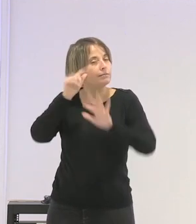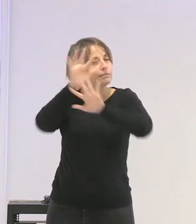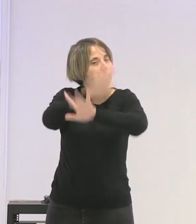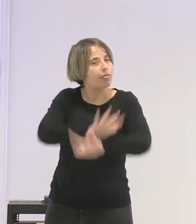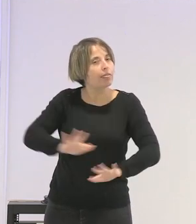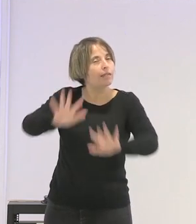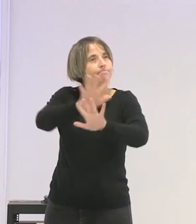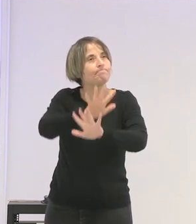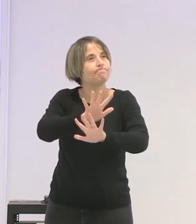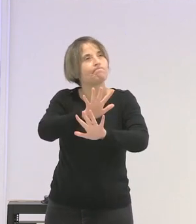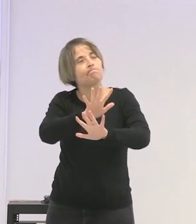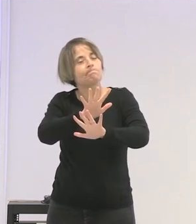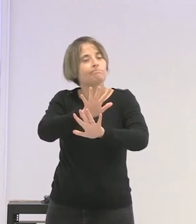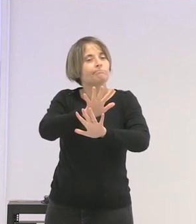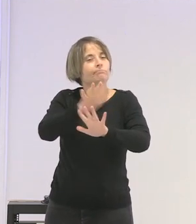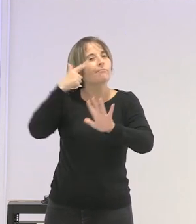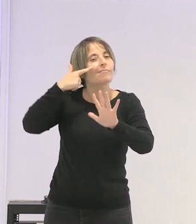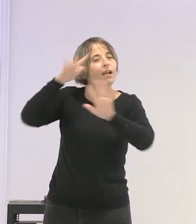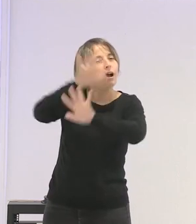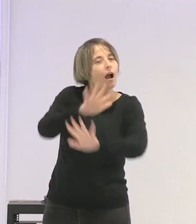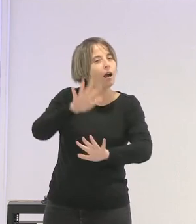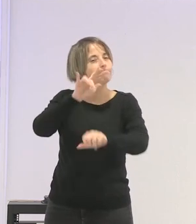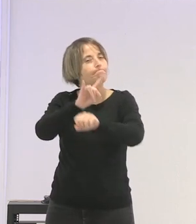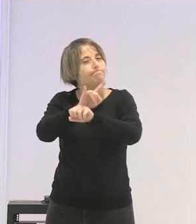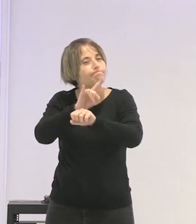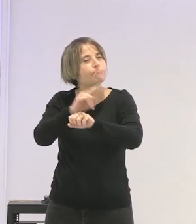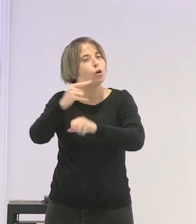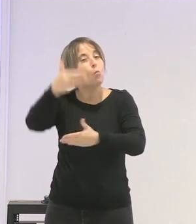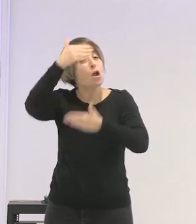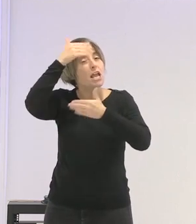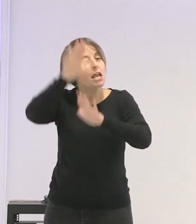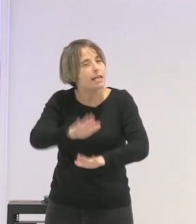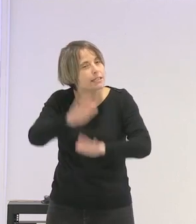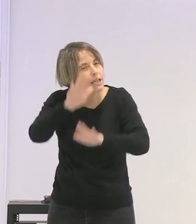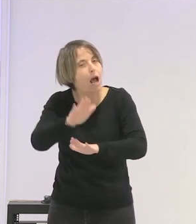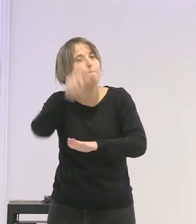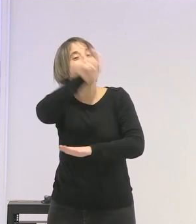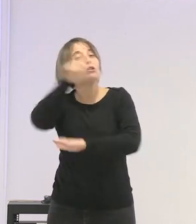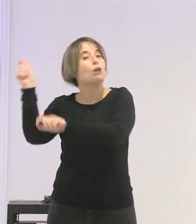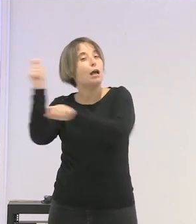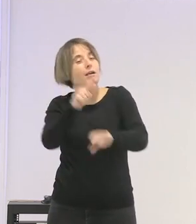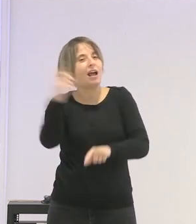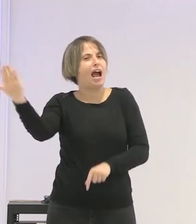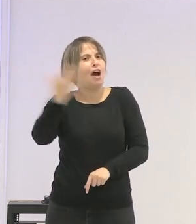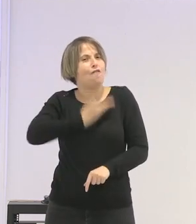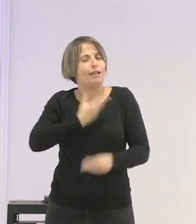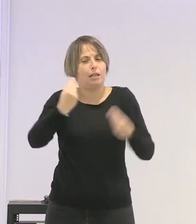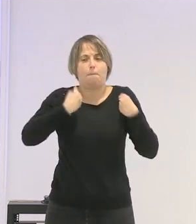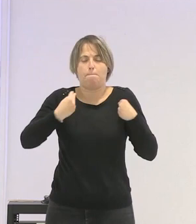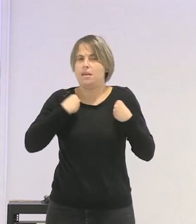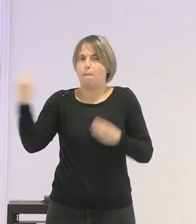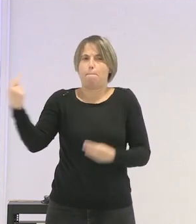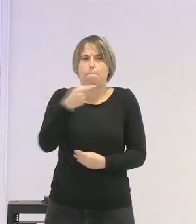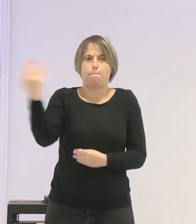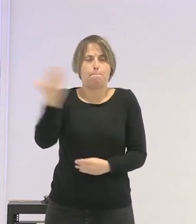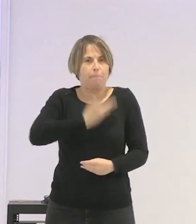digamos, tratar de definir que es el Islam, incluso son los migrantes los que amenazan nuestra forma de vida, incluso